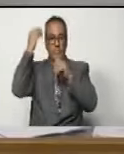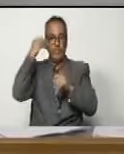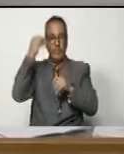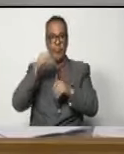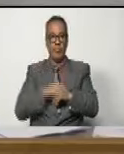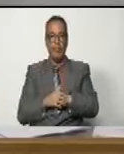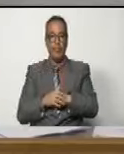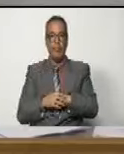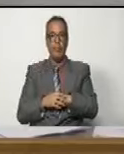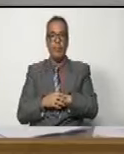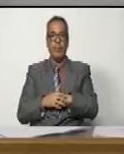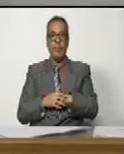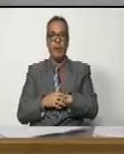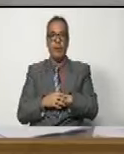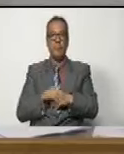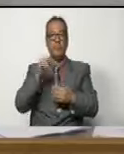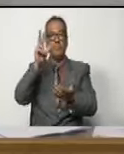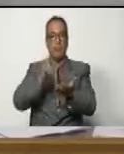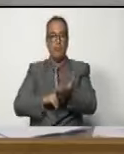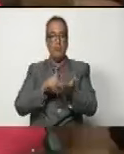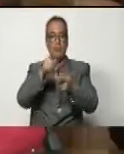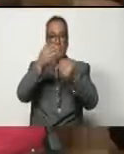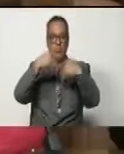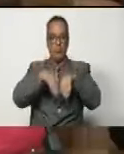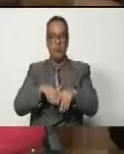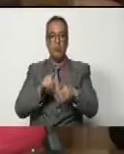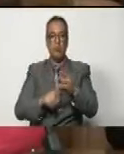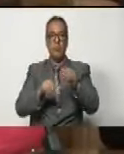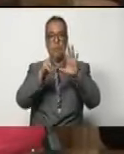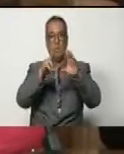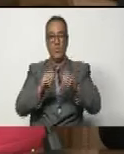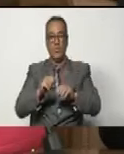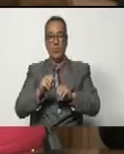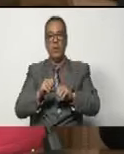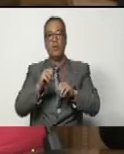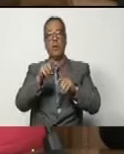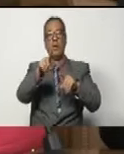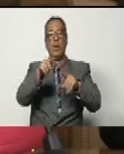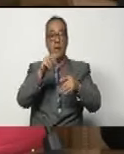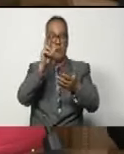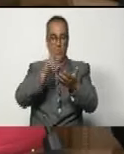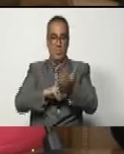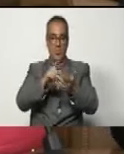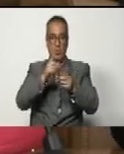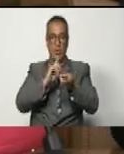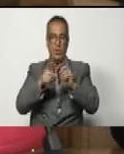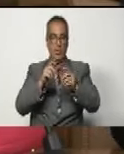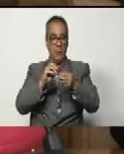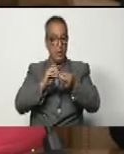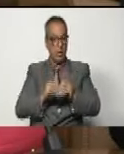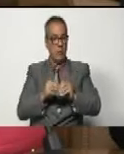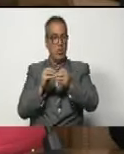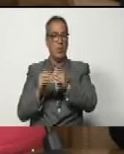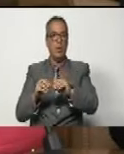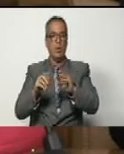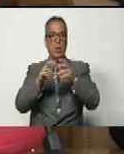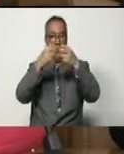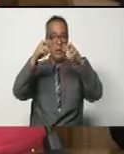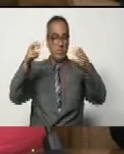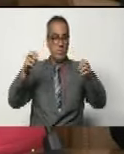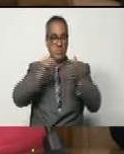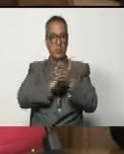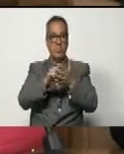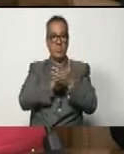consideración. Aprobado. Siguiente. 188º. Se sugiere aprobar con modificación la denominación del epígrafe